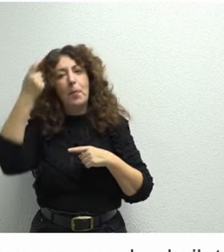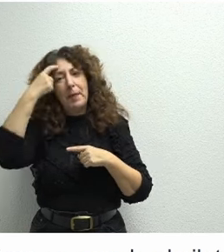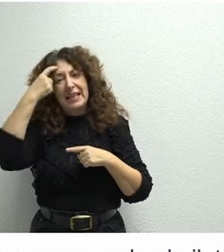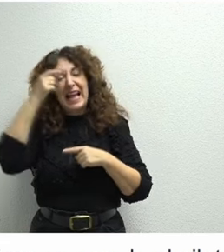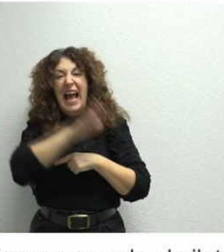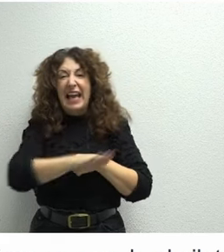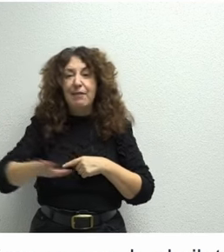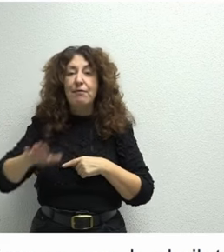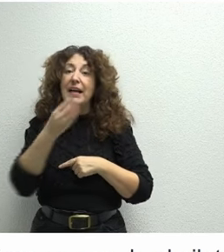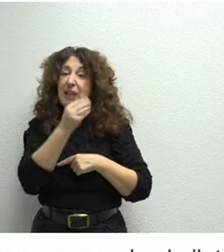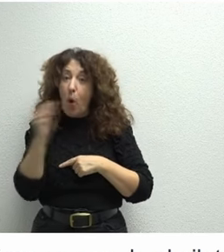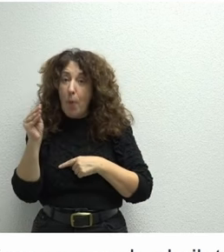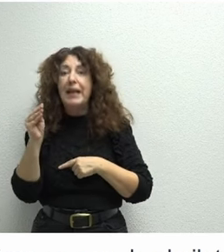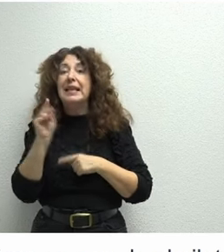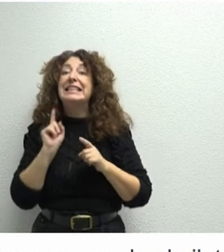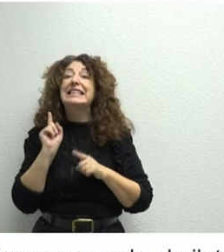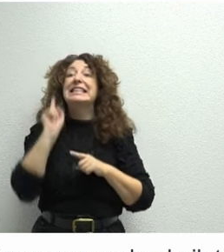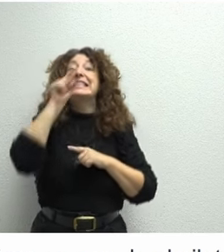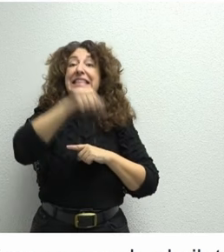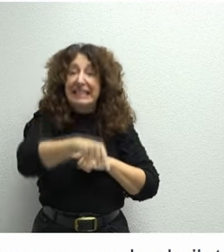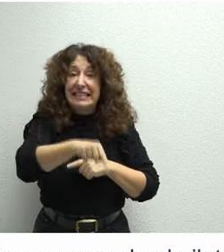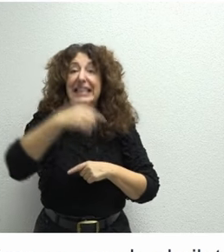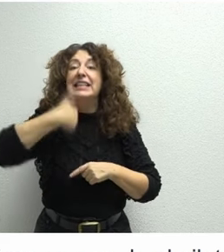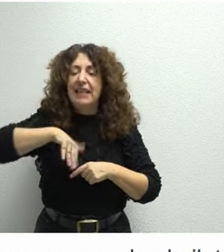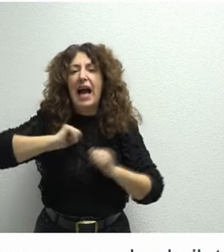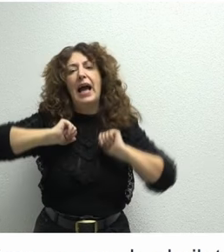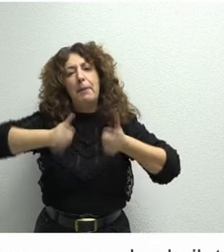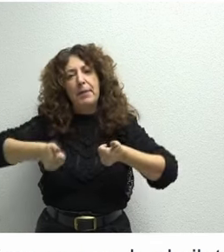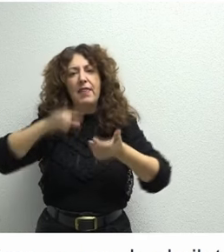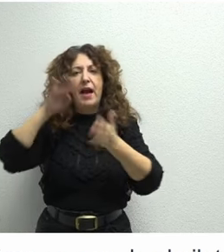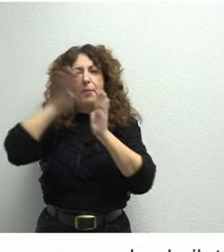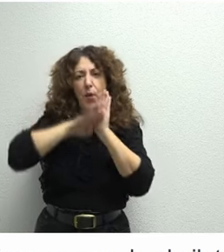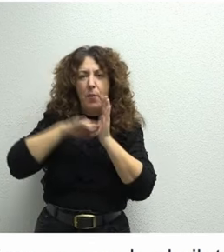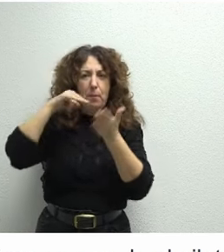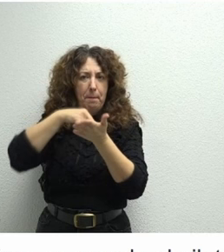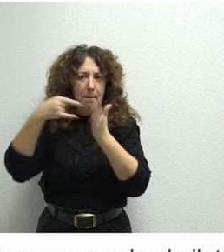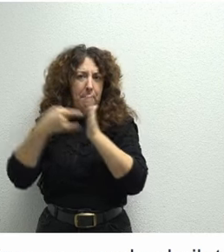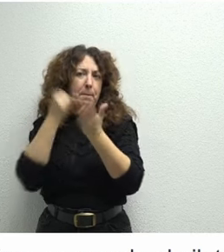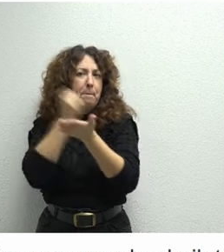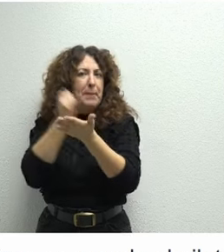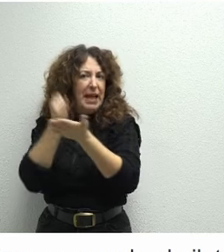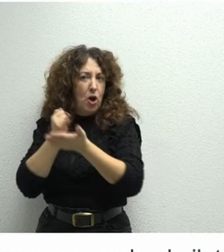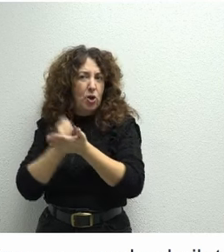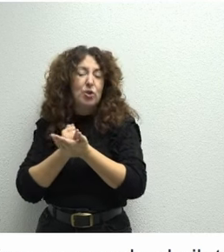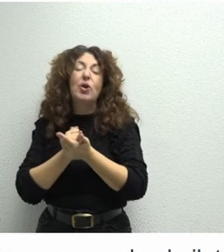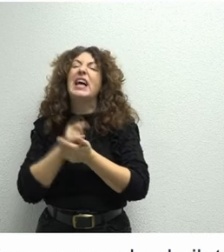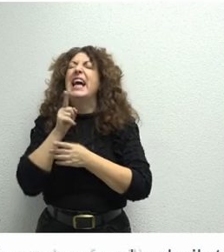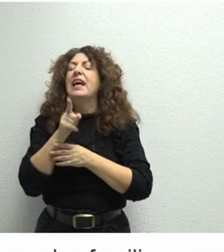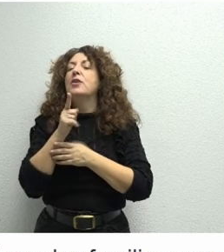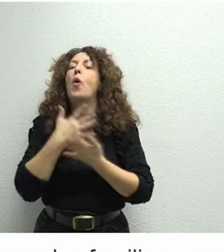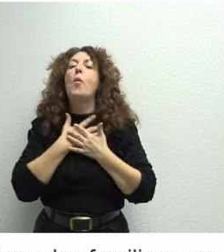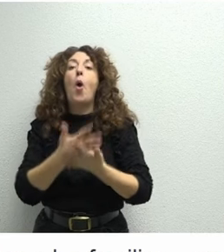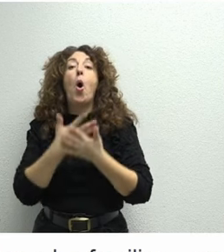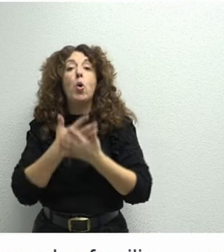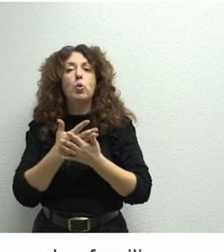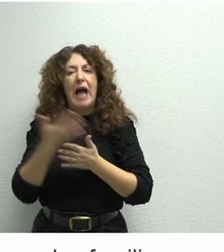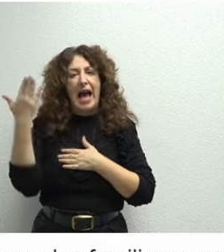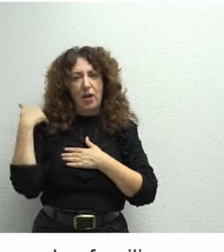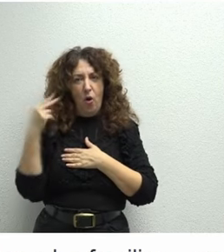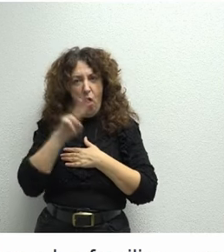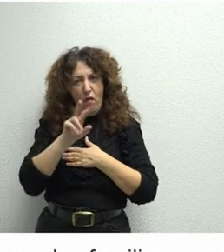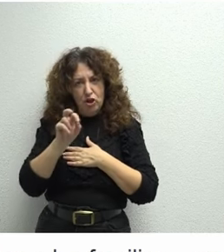entran dentro del pilotaje vale Esa fue la manera de empezar tenía un carácter voluntario y de pilotaje en el